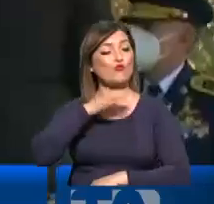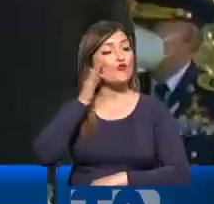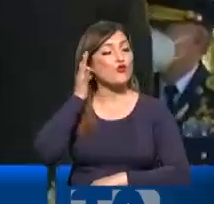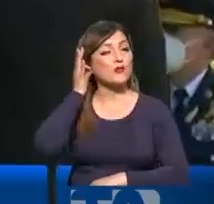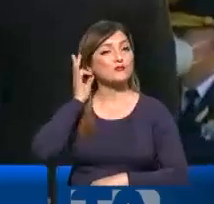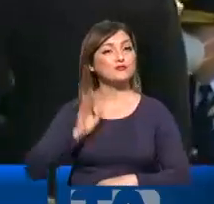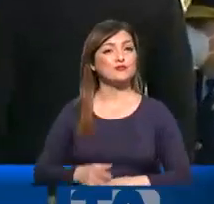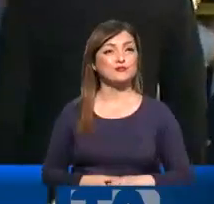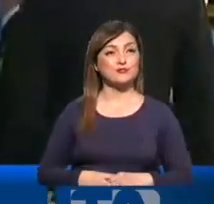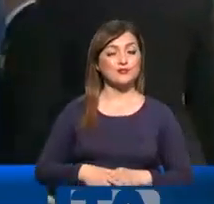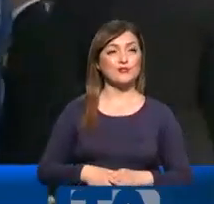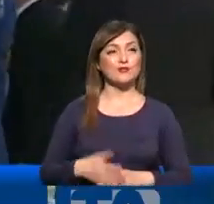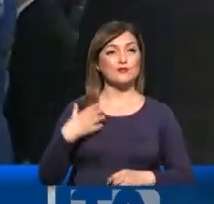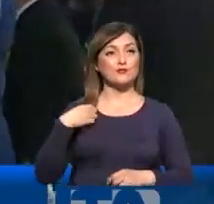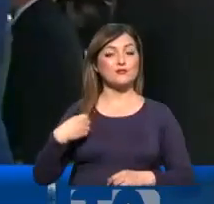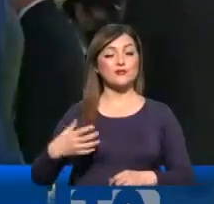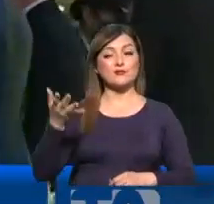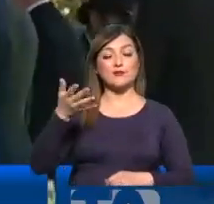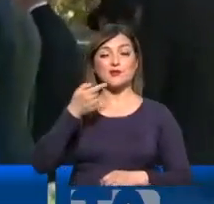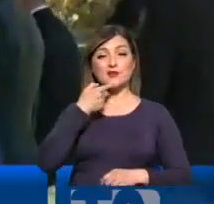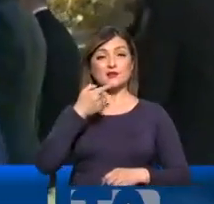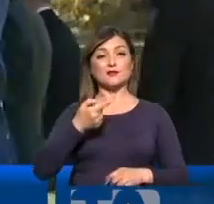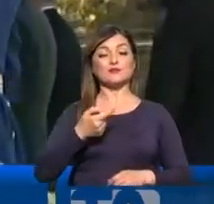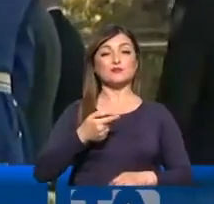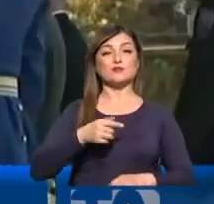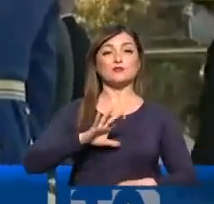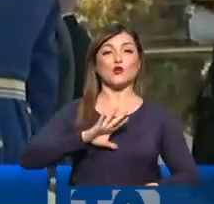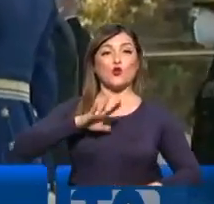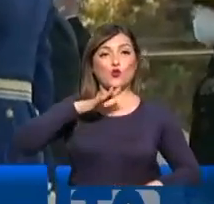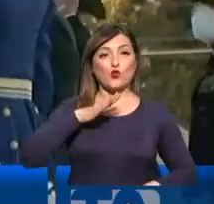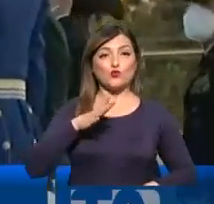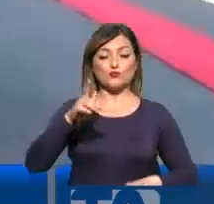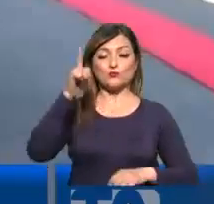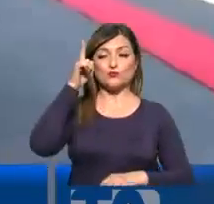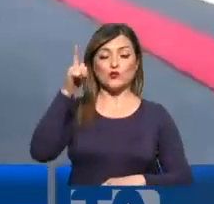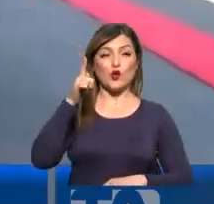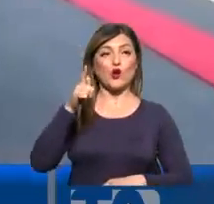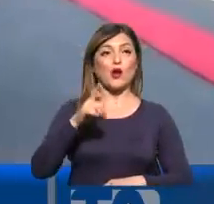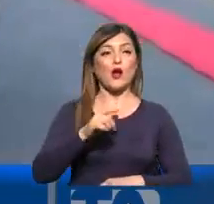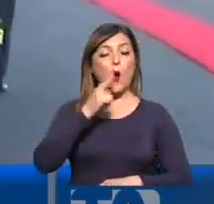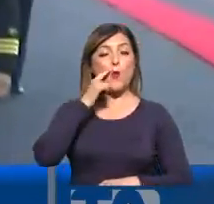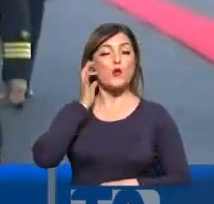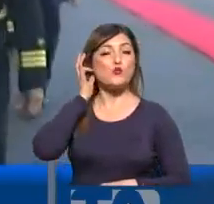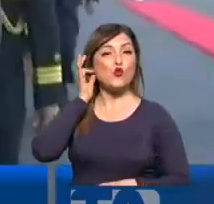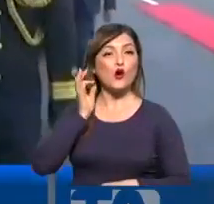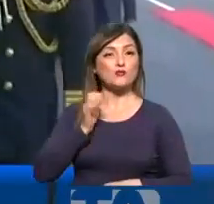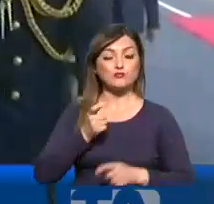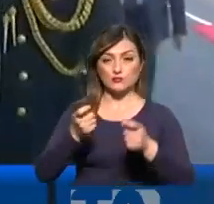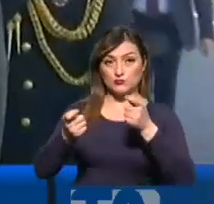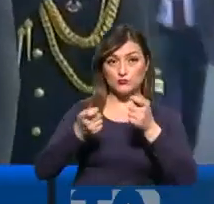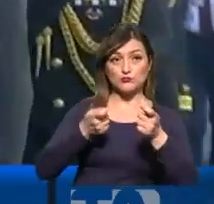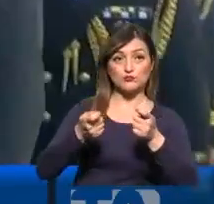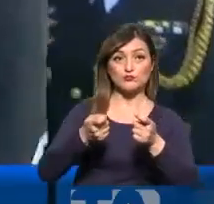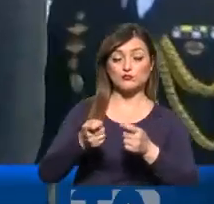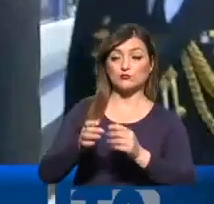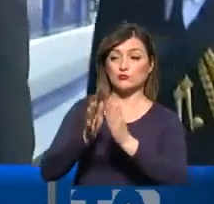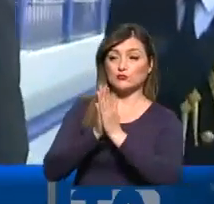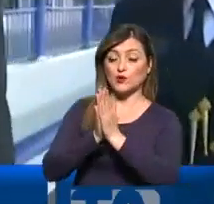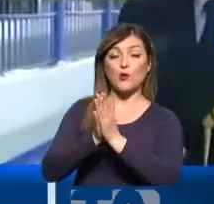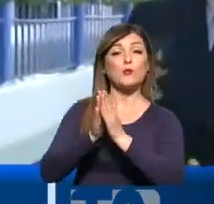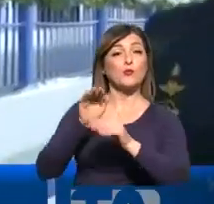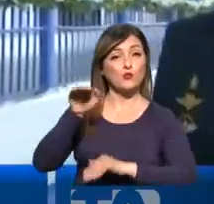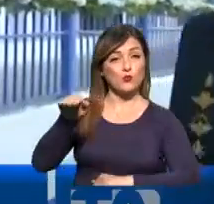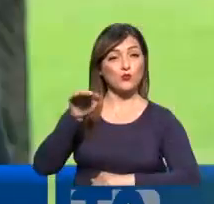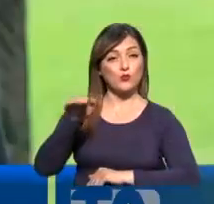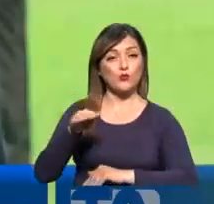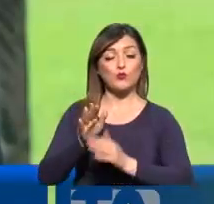sentirse orgullosa de liderar a miles de mujeres y hombres que luchan por el bienestar de los ecuatorianos, y además le hizo un llamado al presidente de la República para